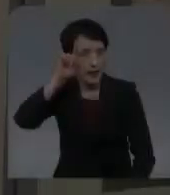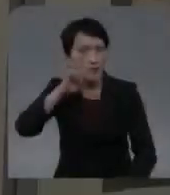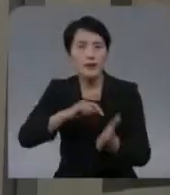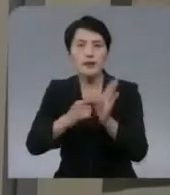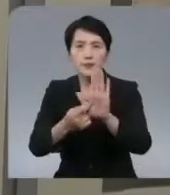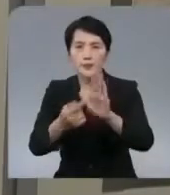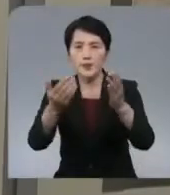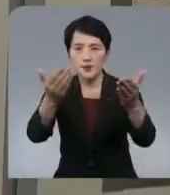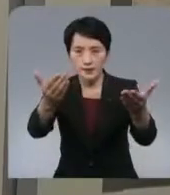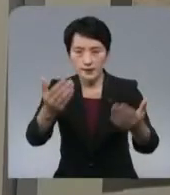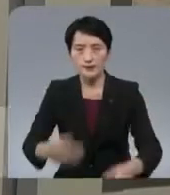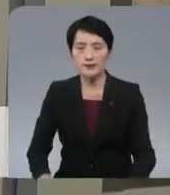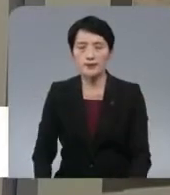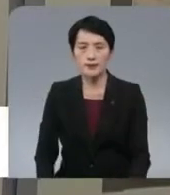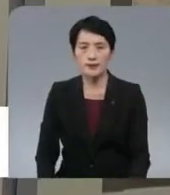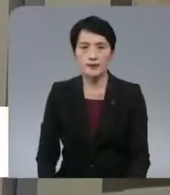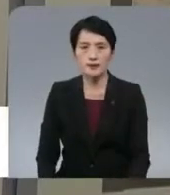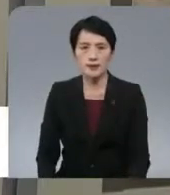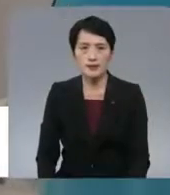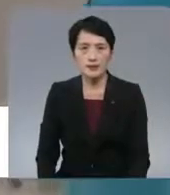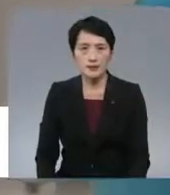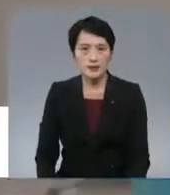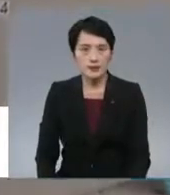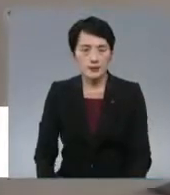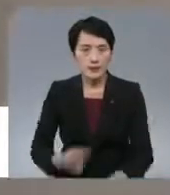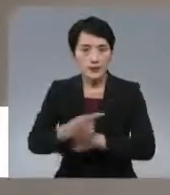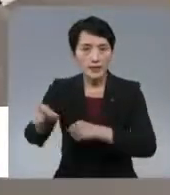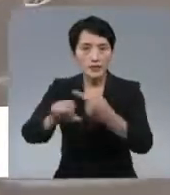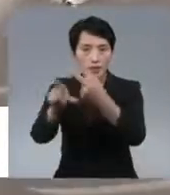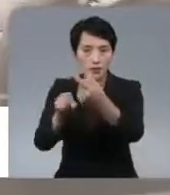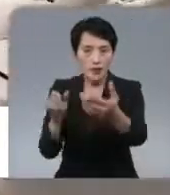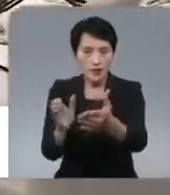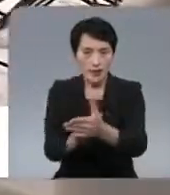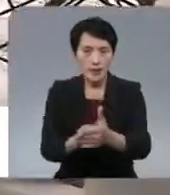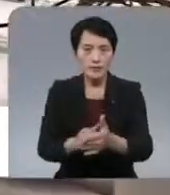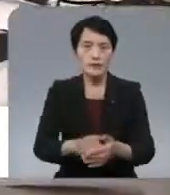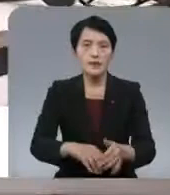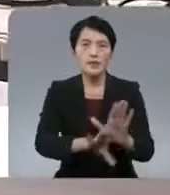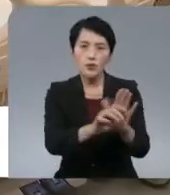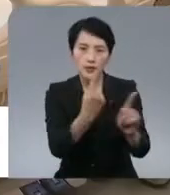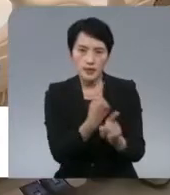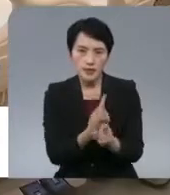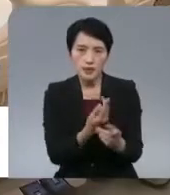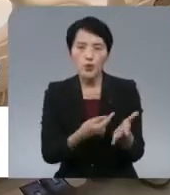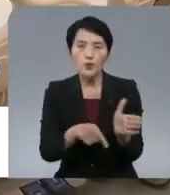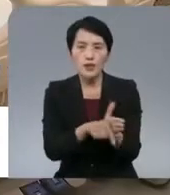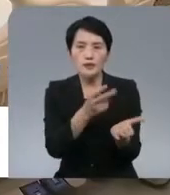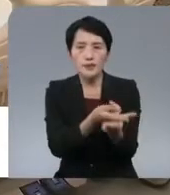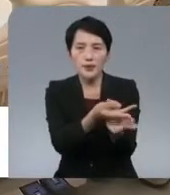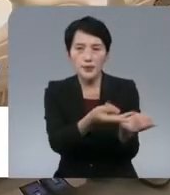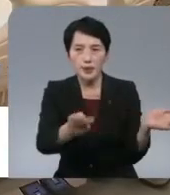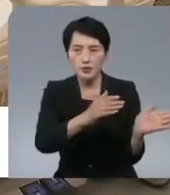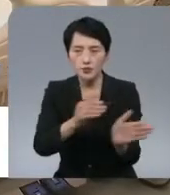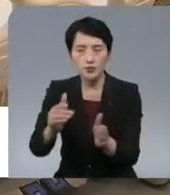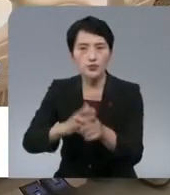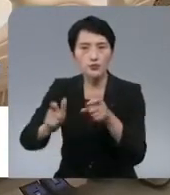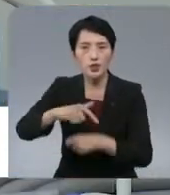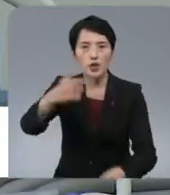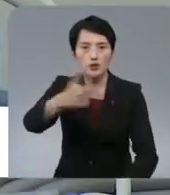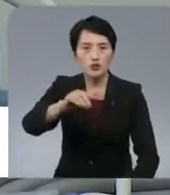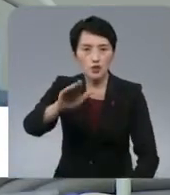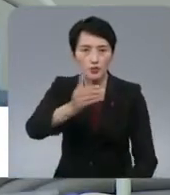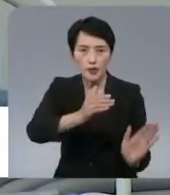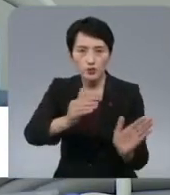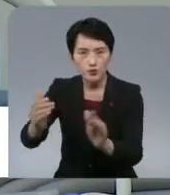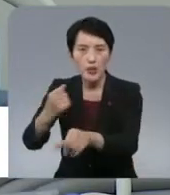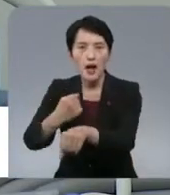hasta el jueves 30 de diciembre corea del sur acumula 625 mil 967 casos de kobe 19 tras